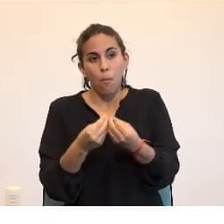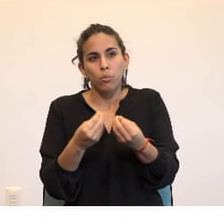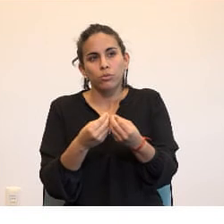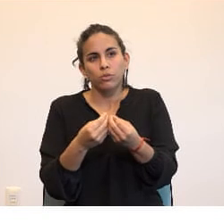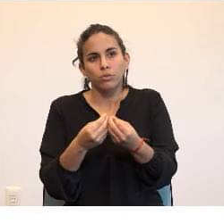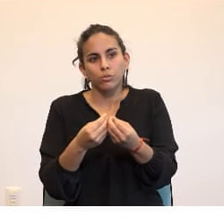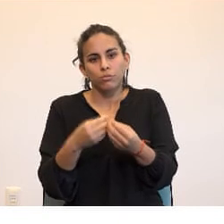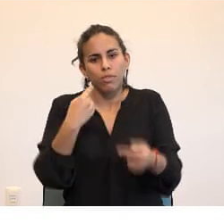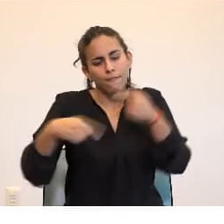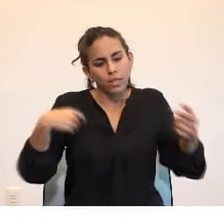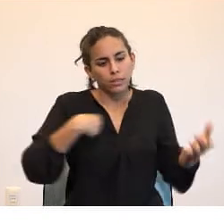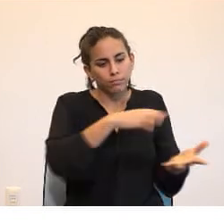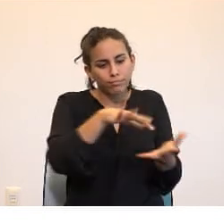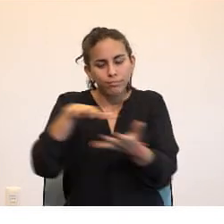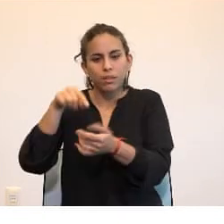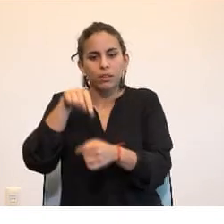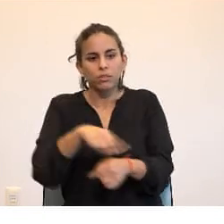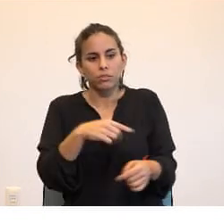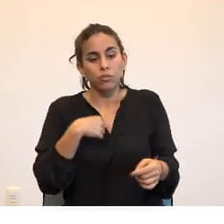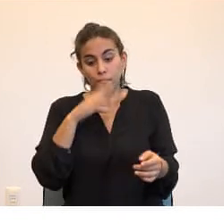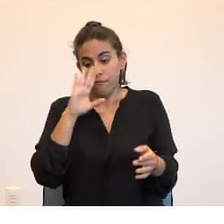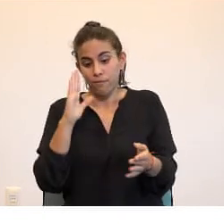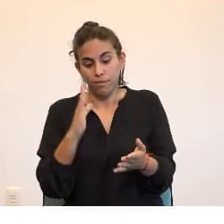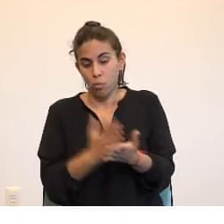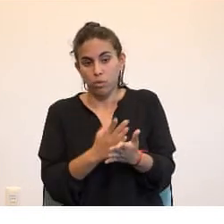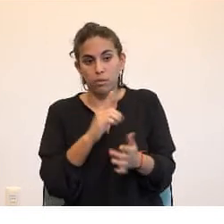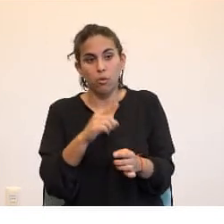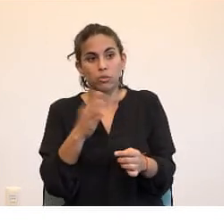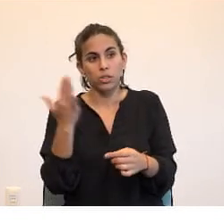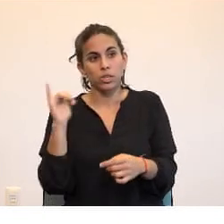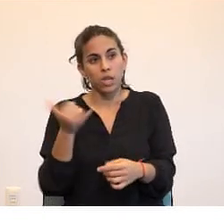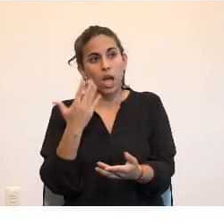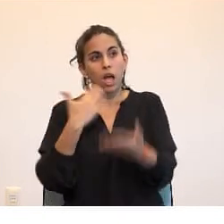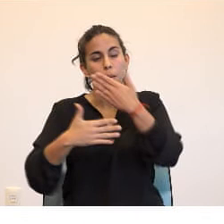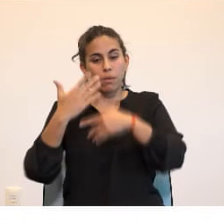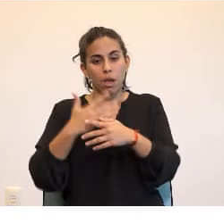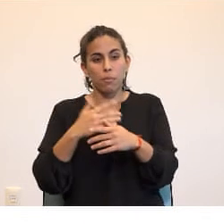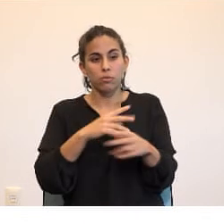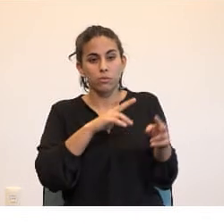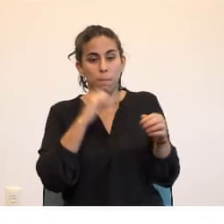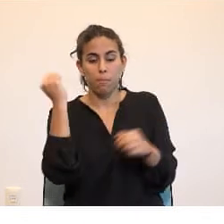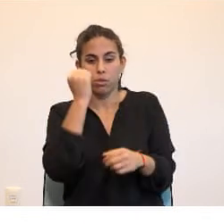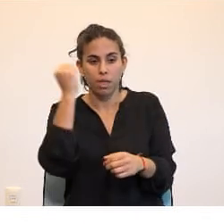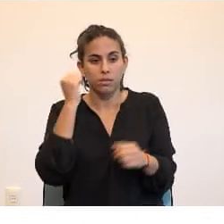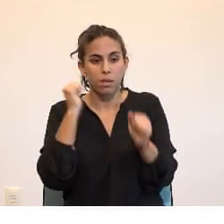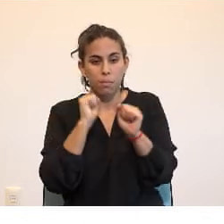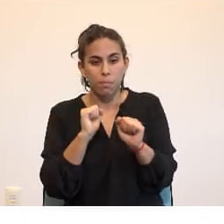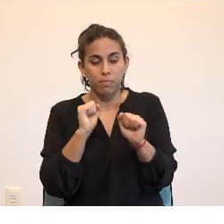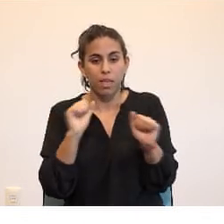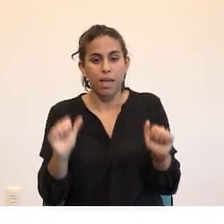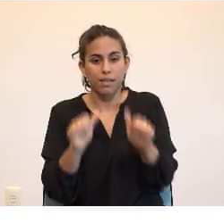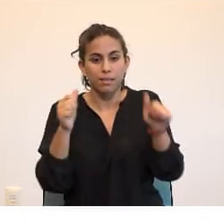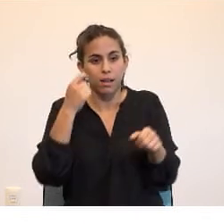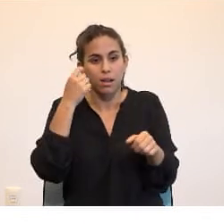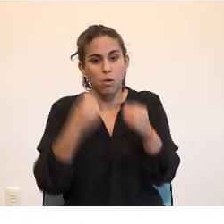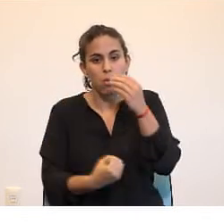tipo. Y termino. Hablábamos antes de la importancia de ser creativos y sobre todo de un dato que